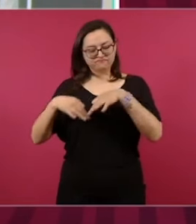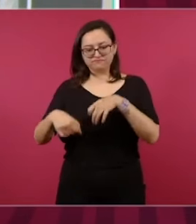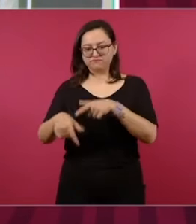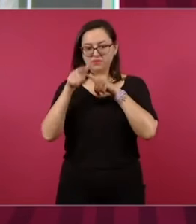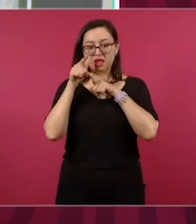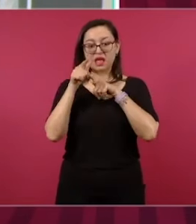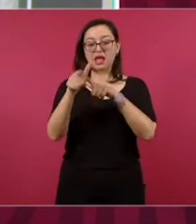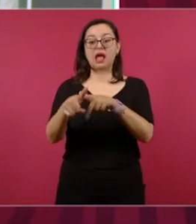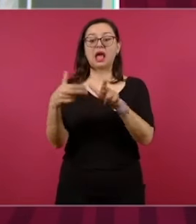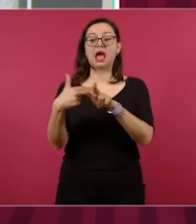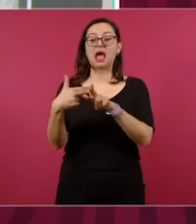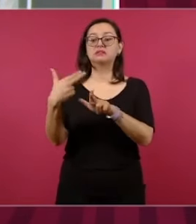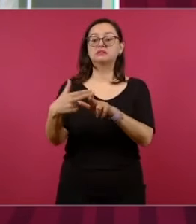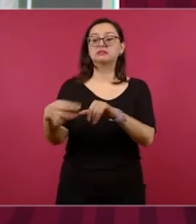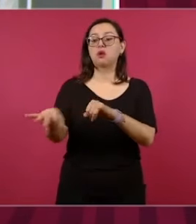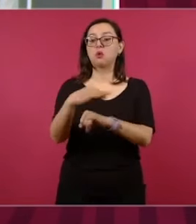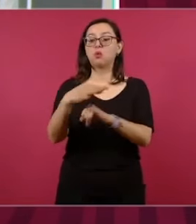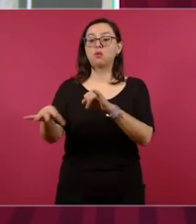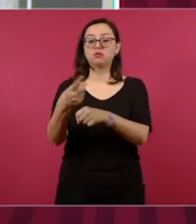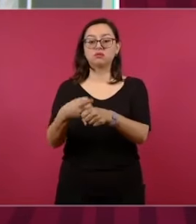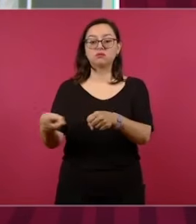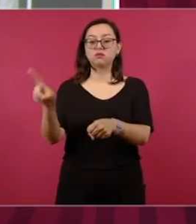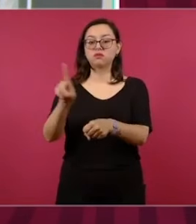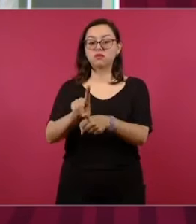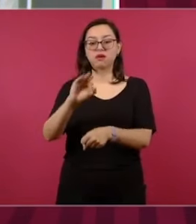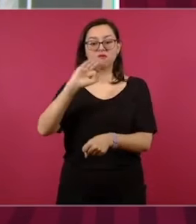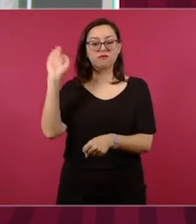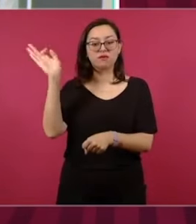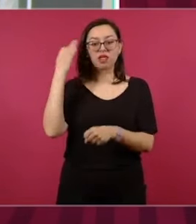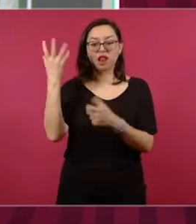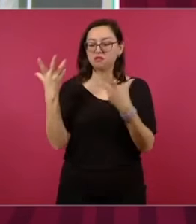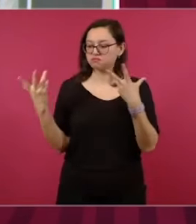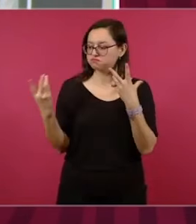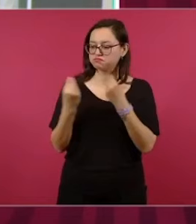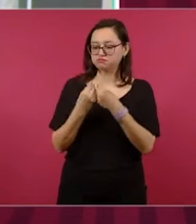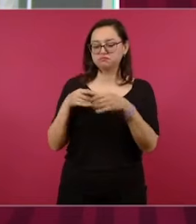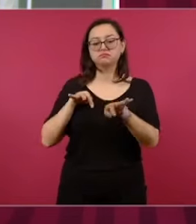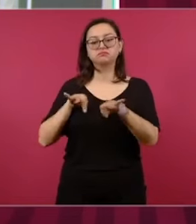de la mano del gobierno federal porque